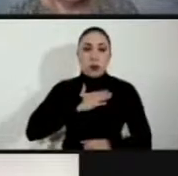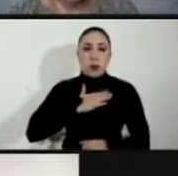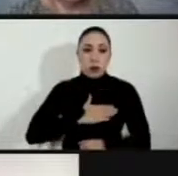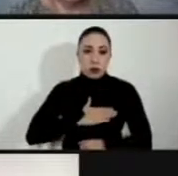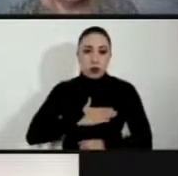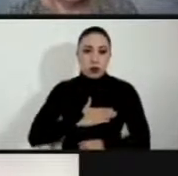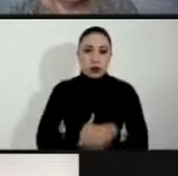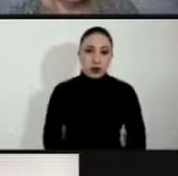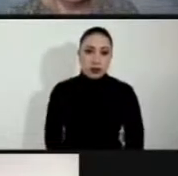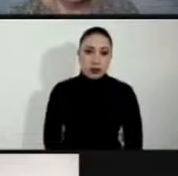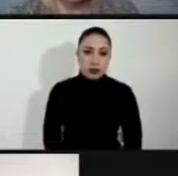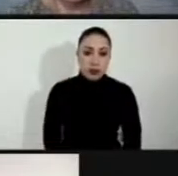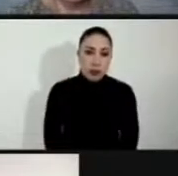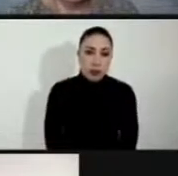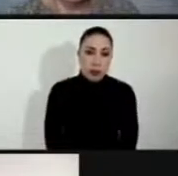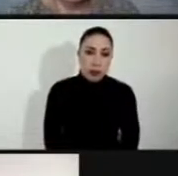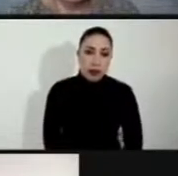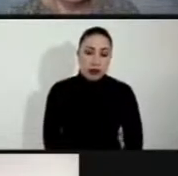Justicia.